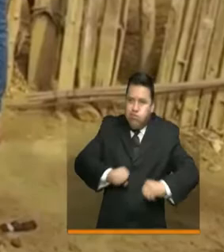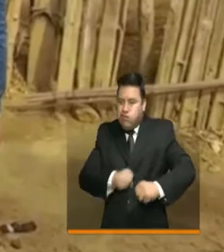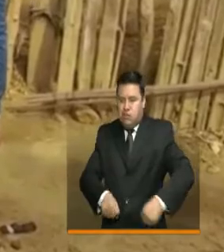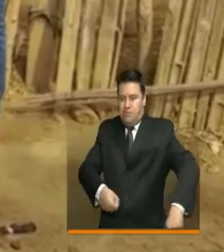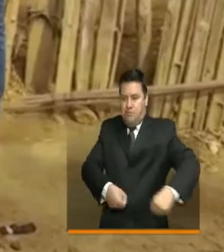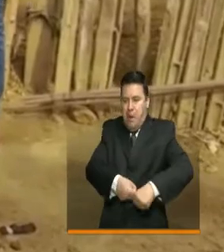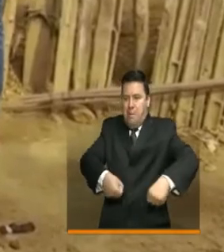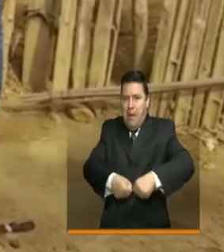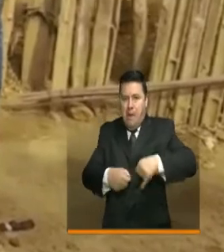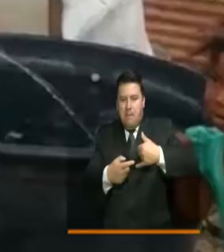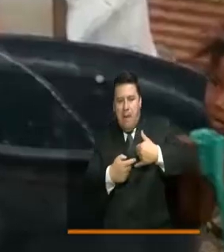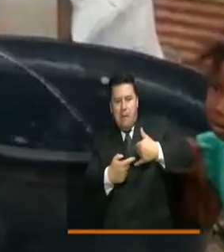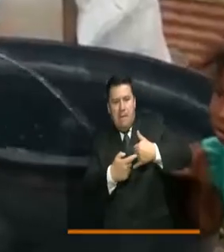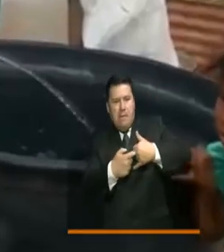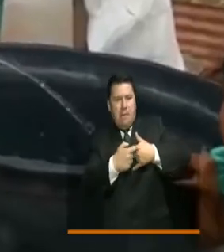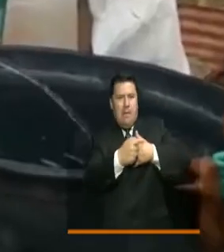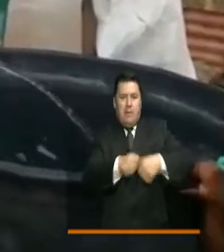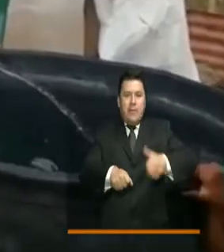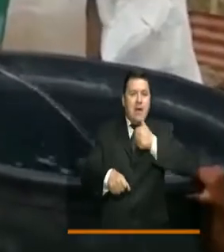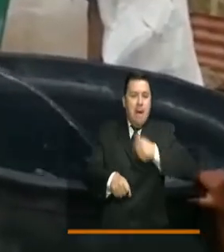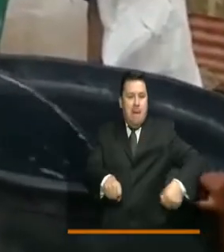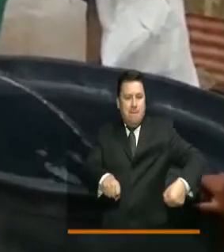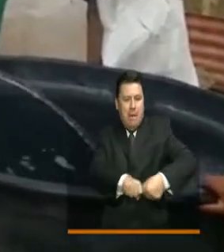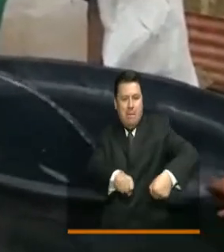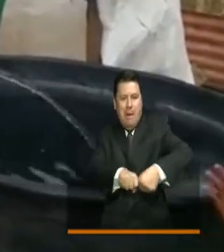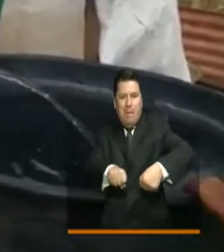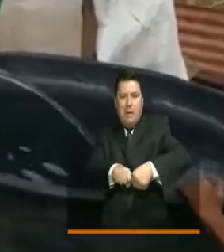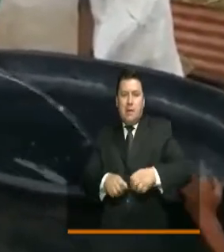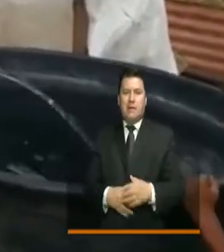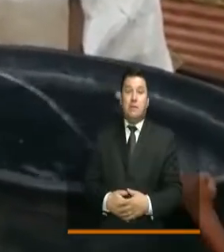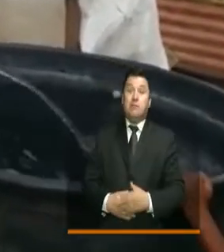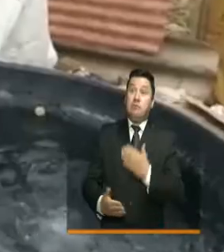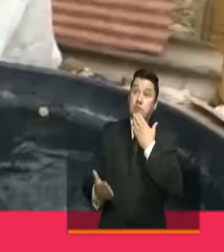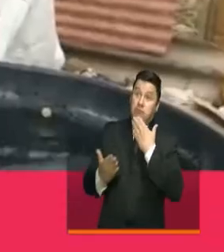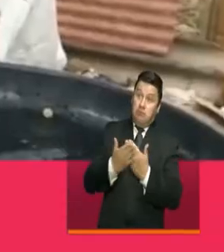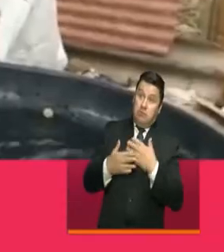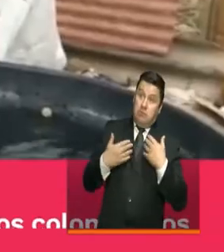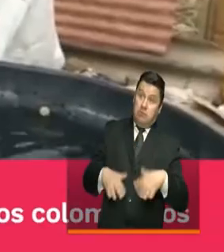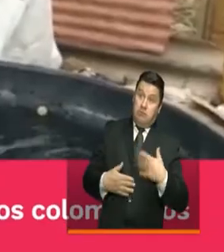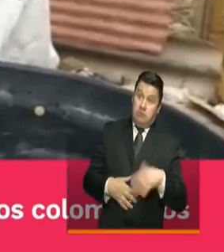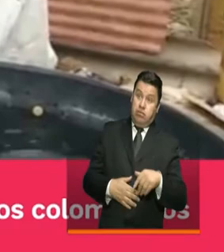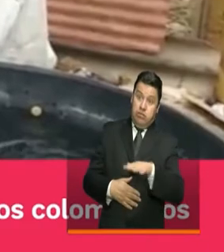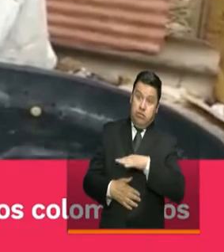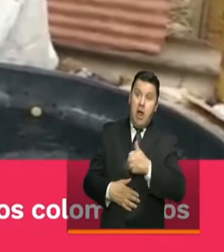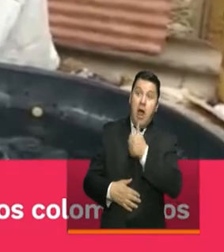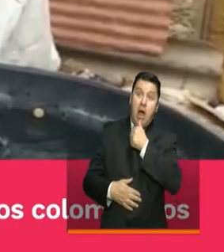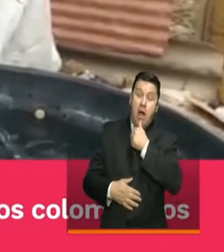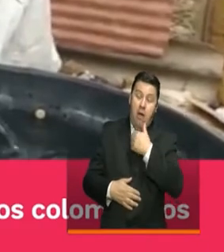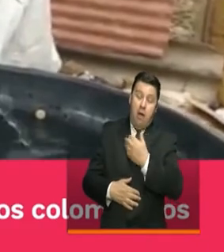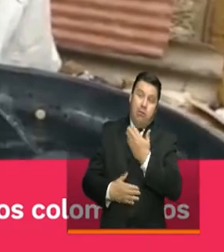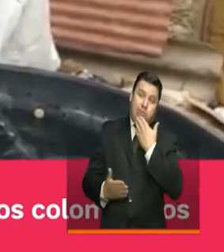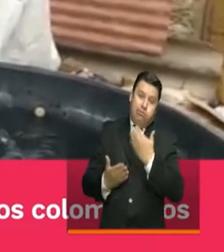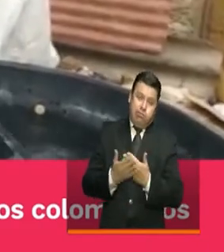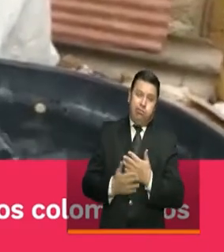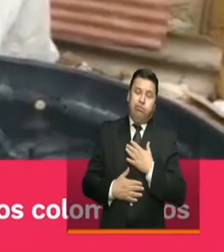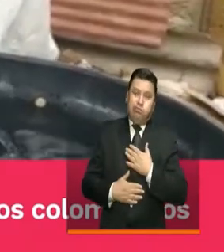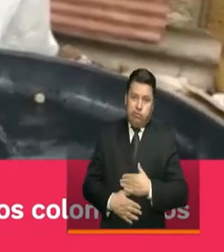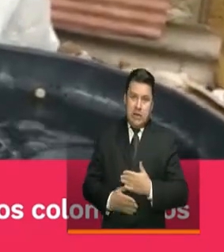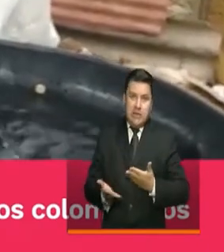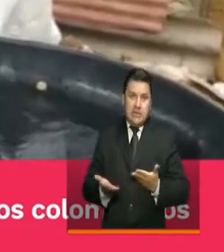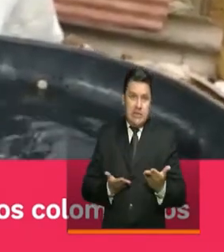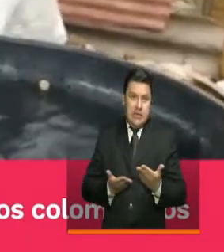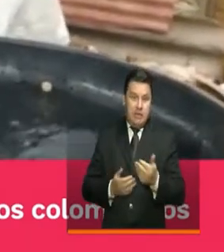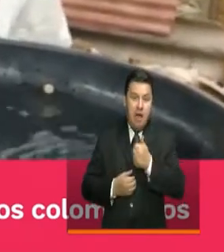mismo instante empezaron las reconexiones. Y le doy gracias a la planta Nariño y Palo de Agua, que ya me dejaron el servicio,